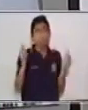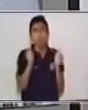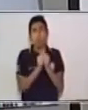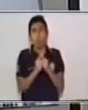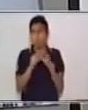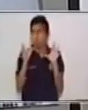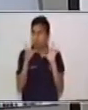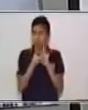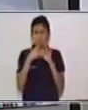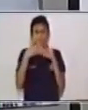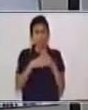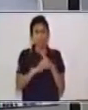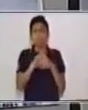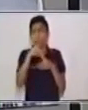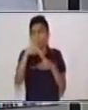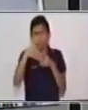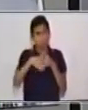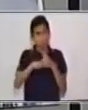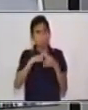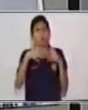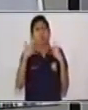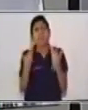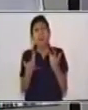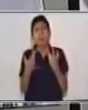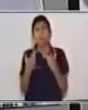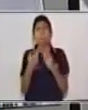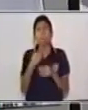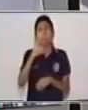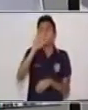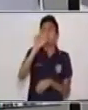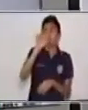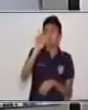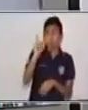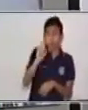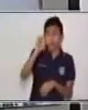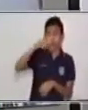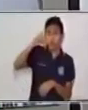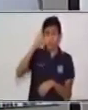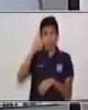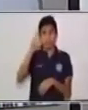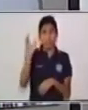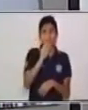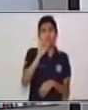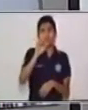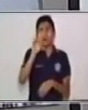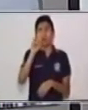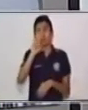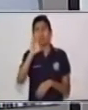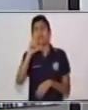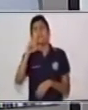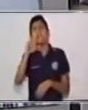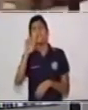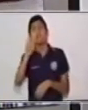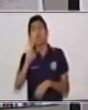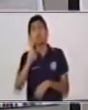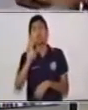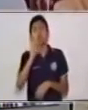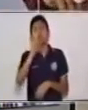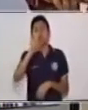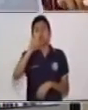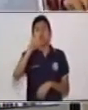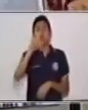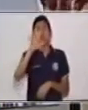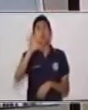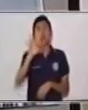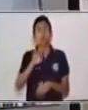lo sería un modificador directo, y vecinos, en este caso va a ser un núcleo. Excelente. Y nos vamos ya a